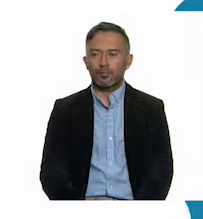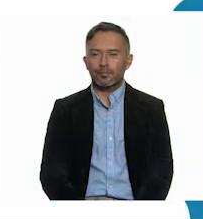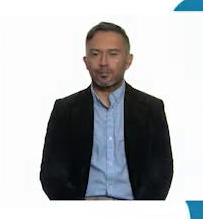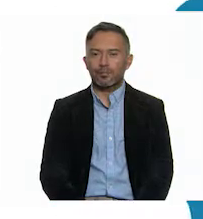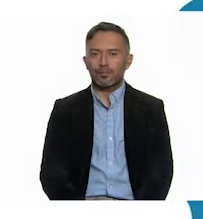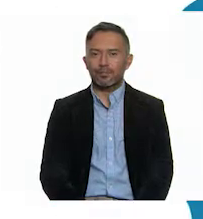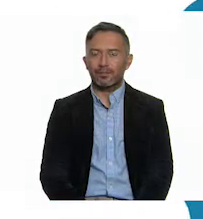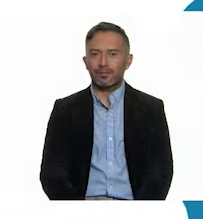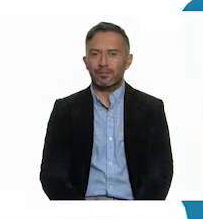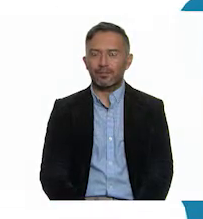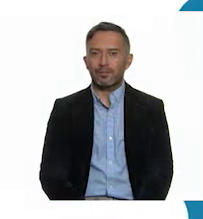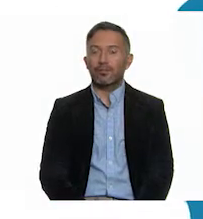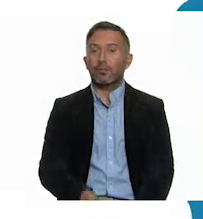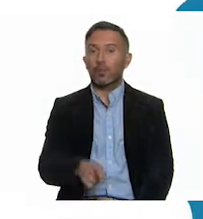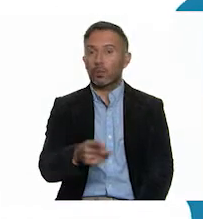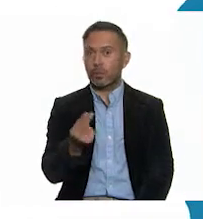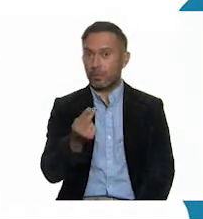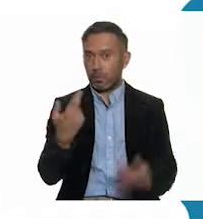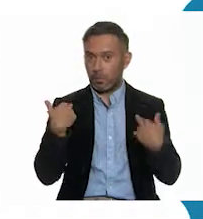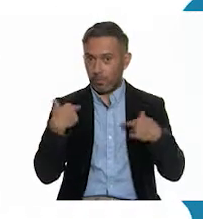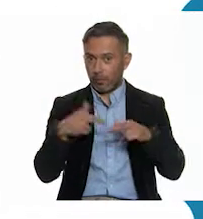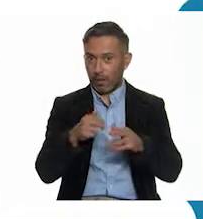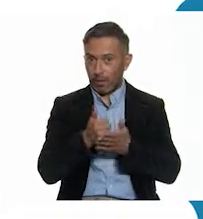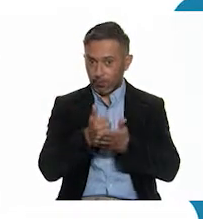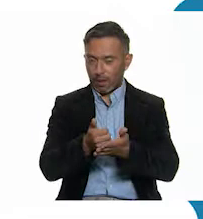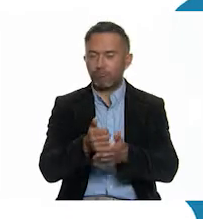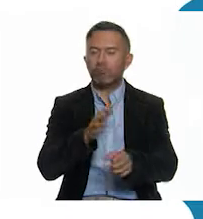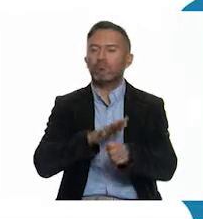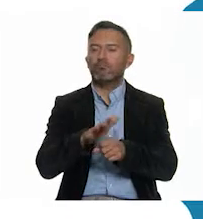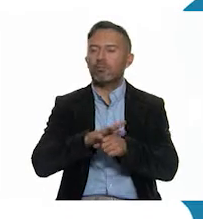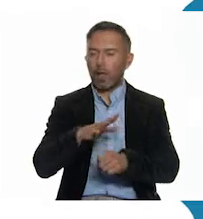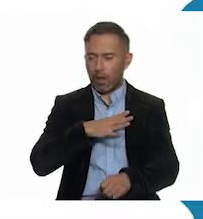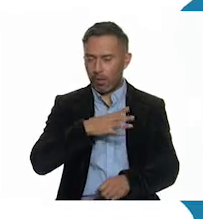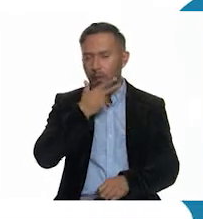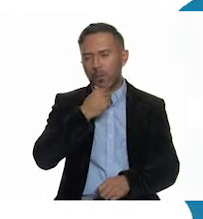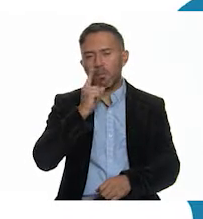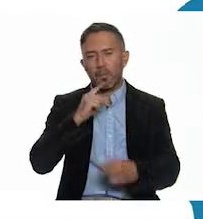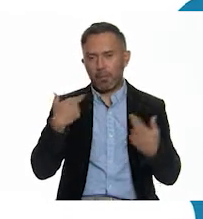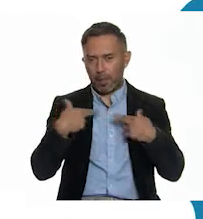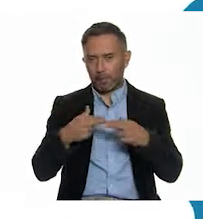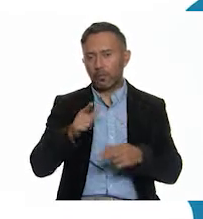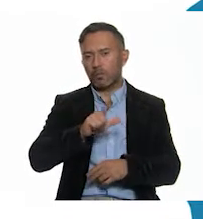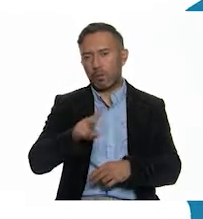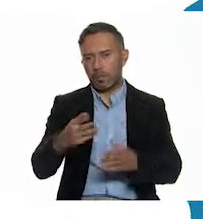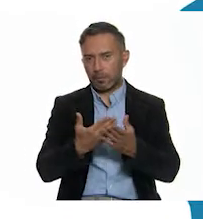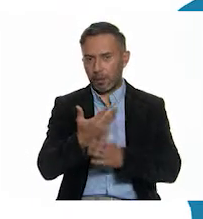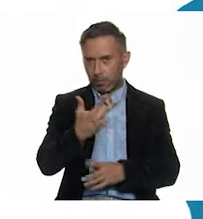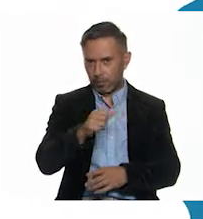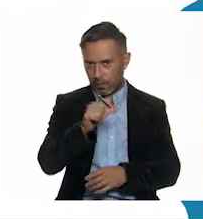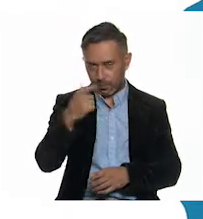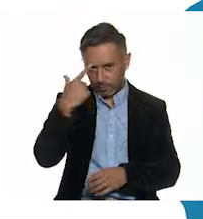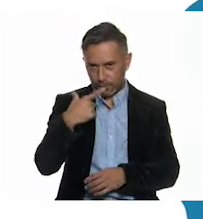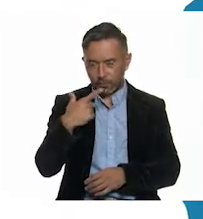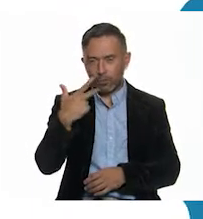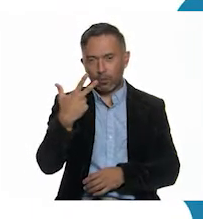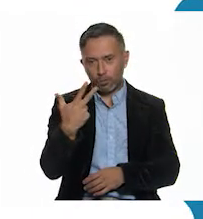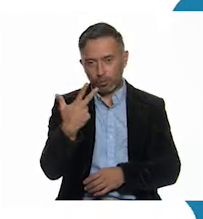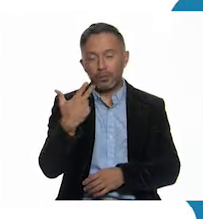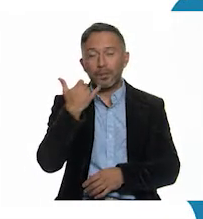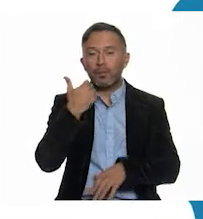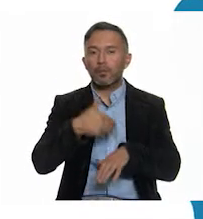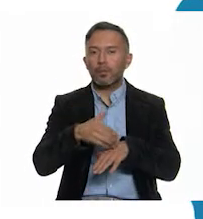Para apoyo pedagógico, hay maestras y maestros de lunes a viernes de 8 a 20 horas en el teléfono